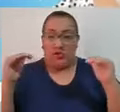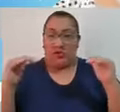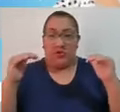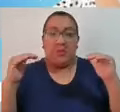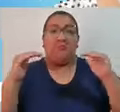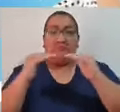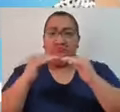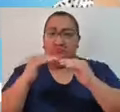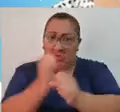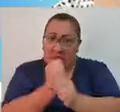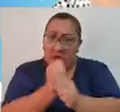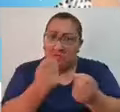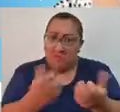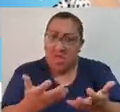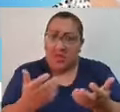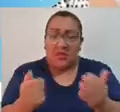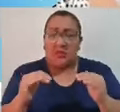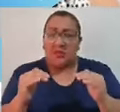con las mismas actividades que